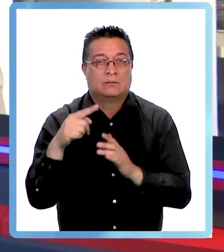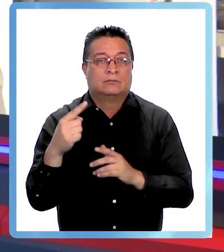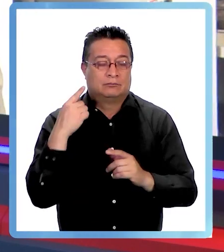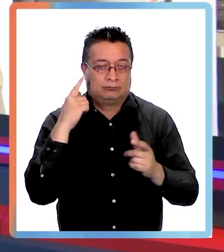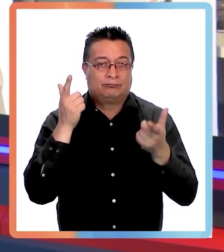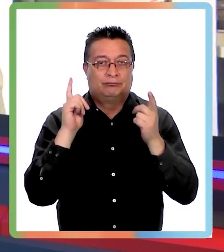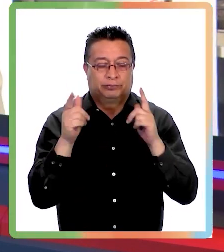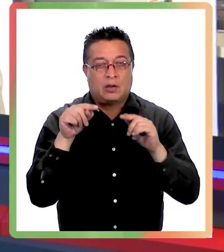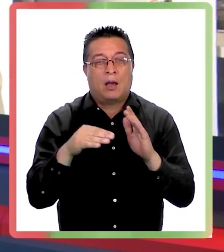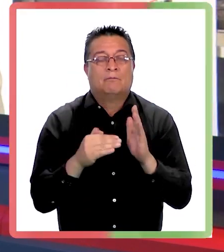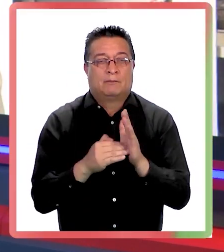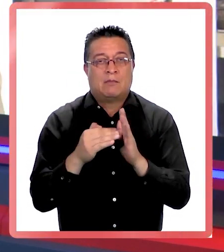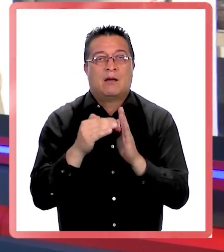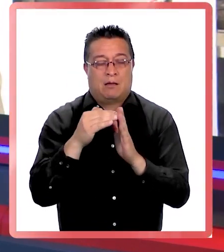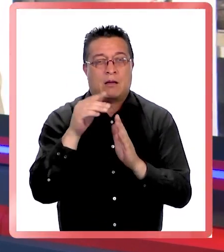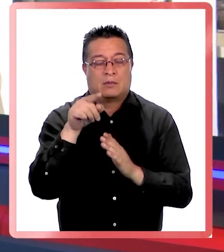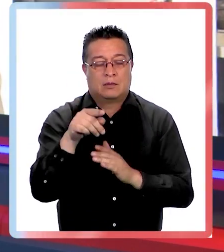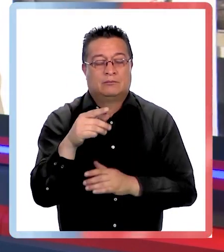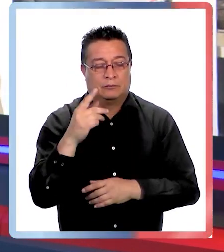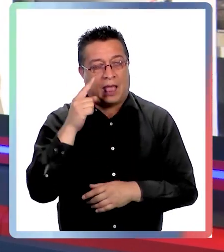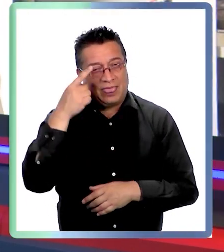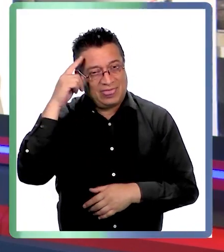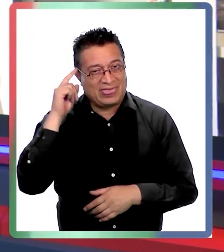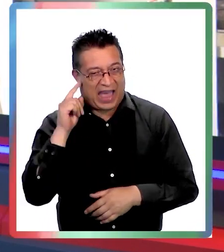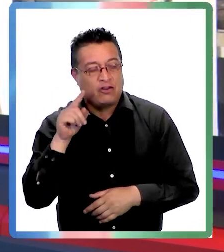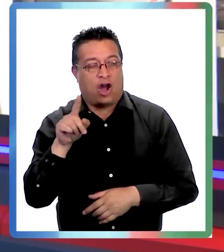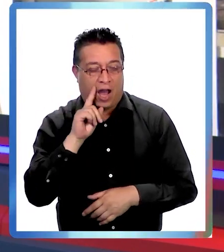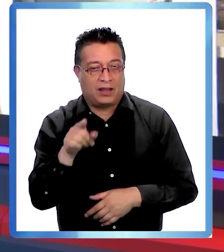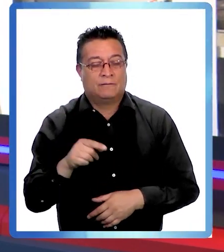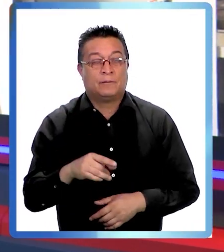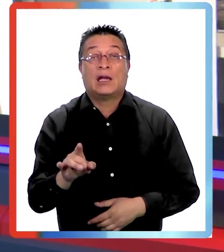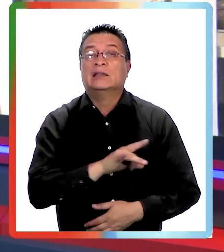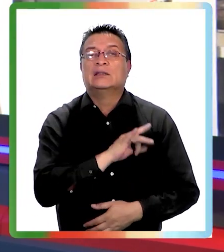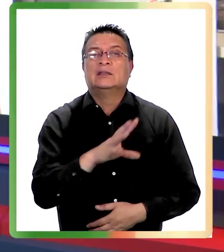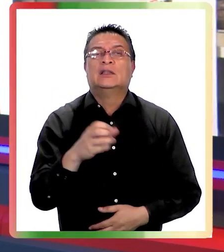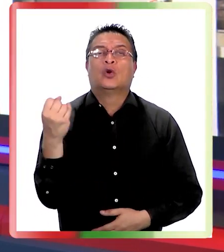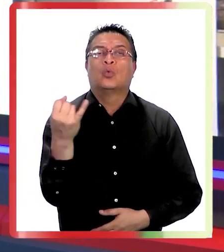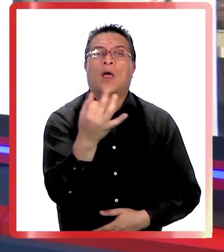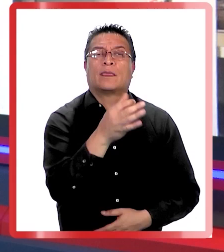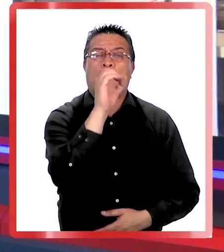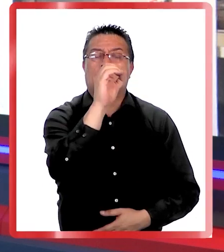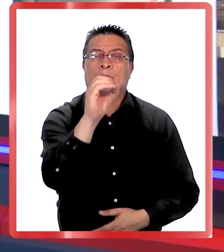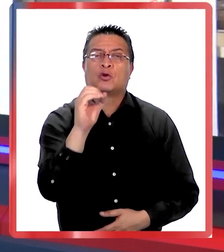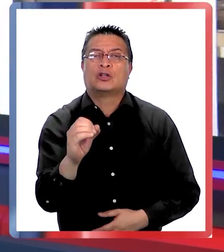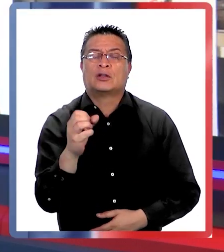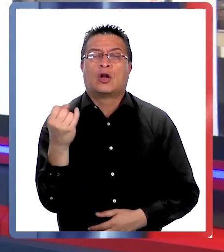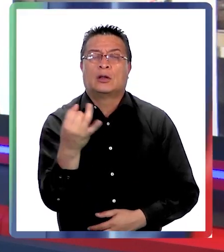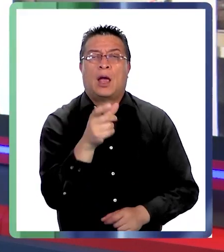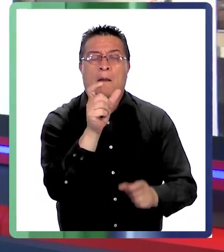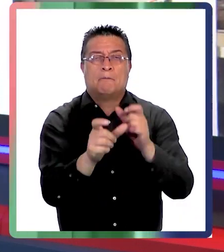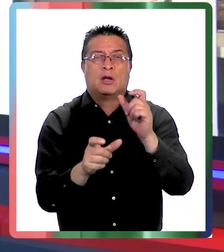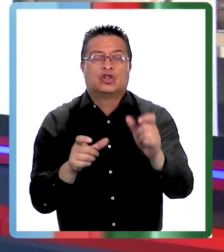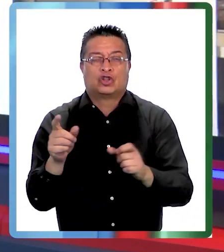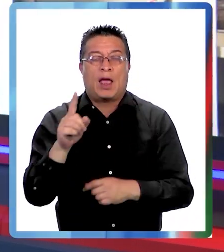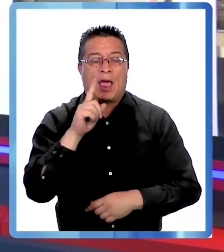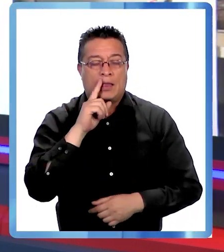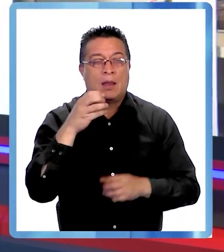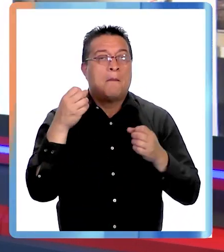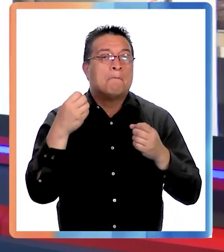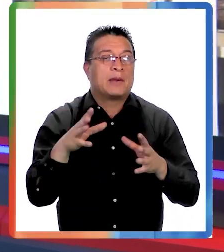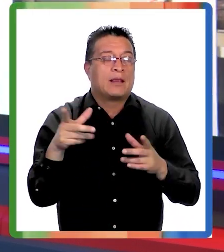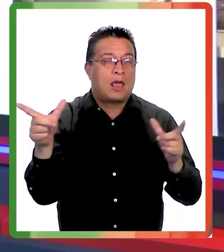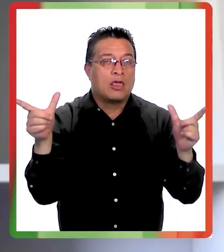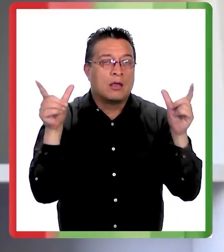expuestos a ruido, entonces también ha ido aumentando el daño por ruido. En Chile, ¿qué porcentaje de personas sufren